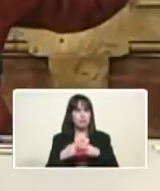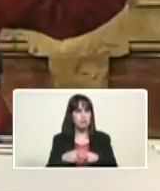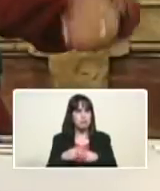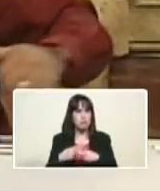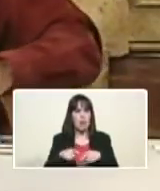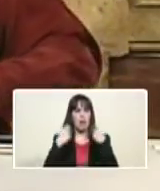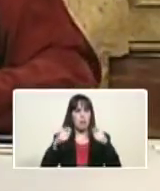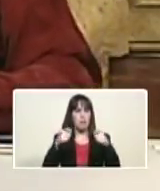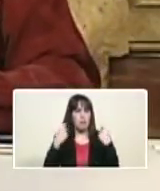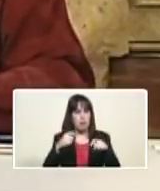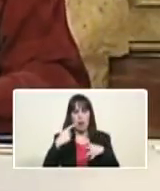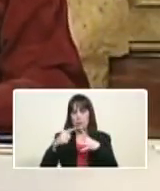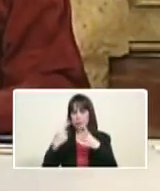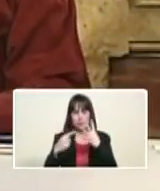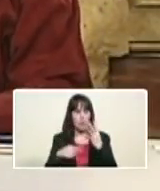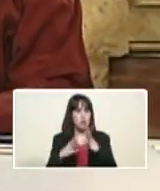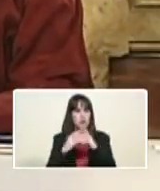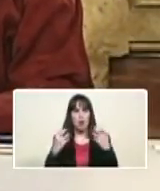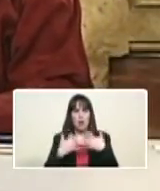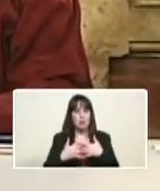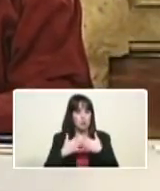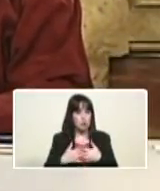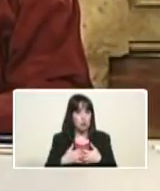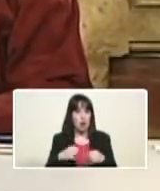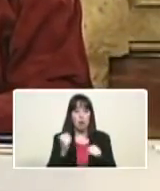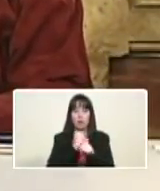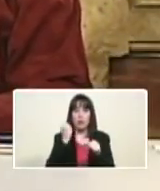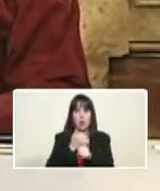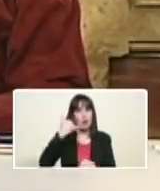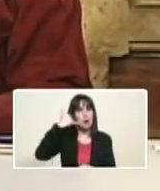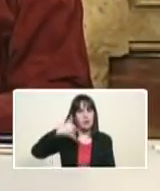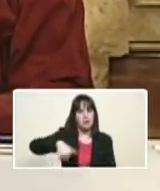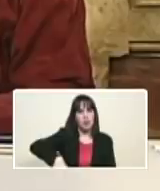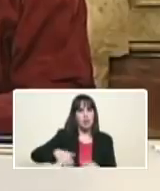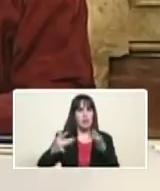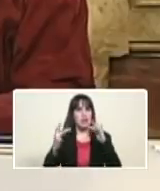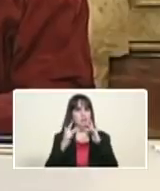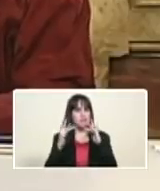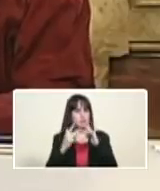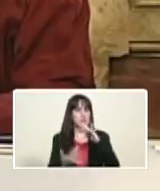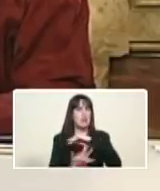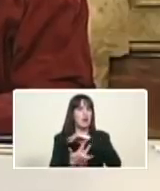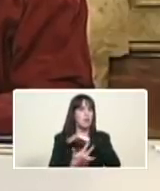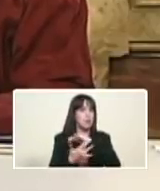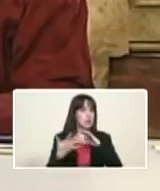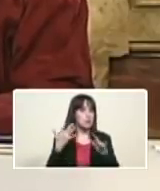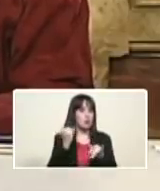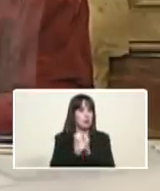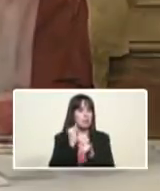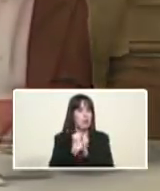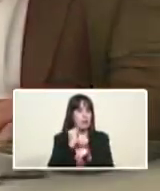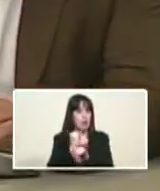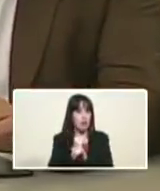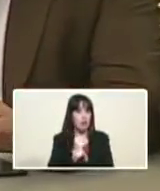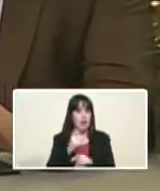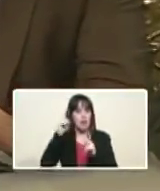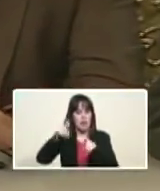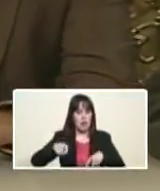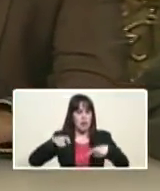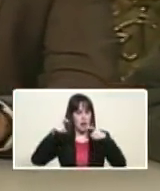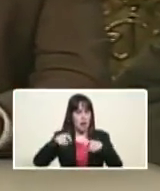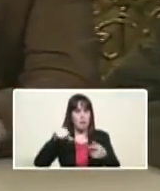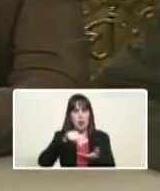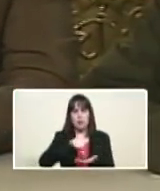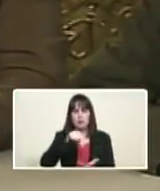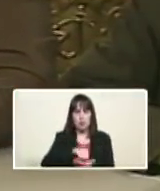briqueteras, de todas las industrias, a los trabajadores de la CanTV y de las telecomunicaciones del país, a los trabajadores del campo, a los trabajadores de la ciudad, a